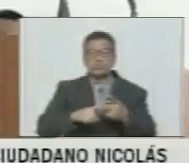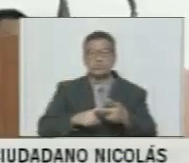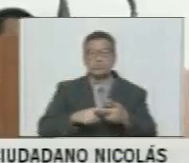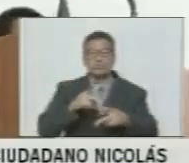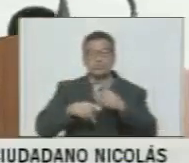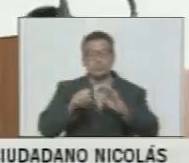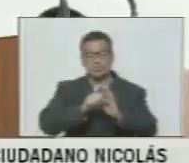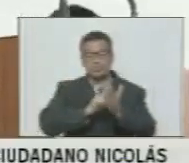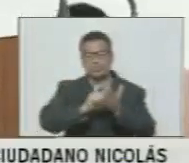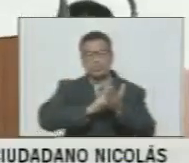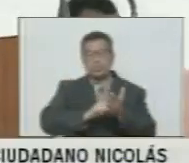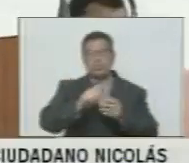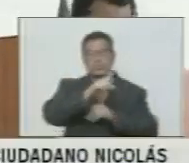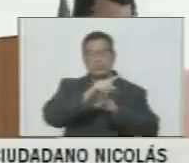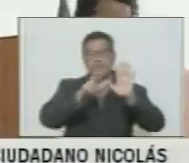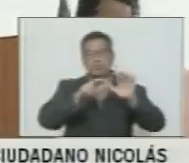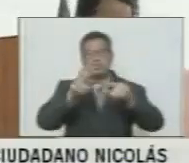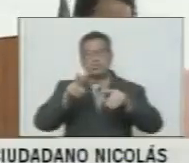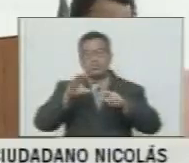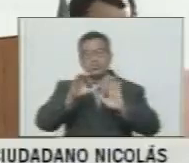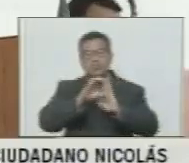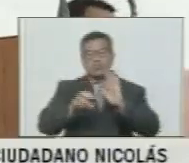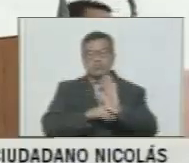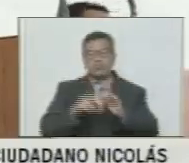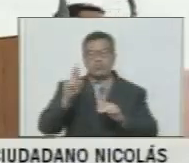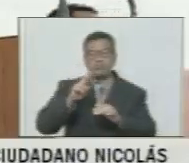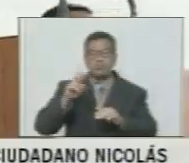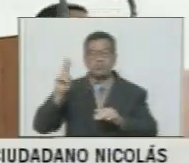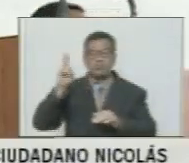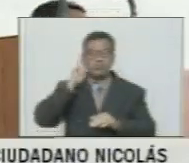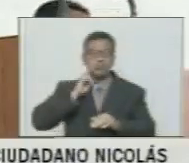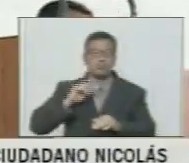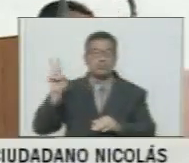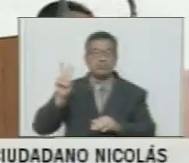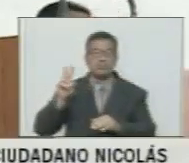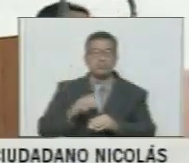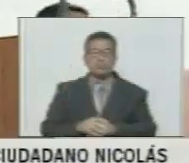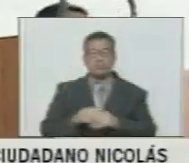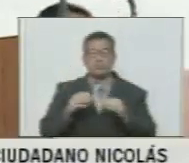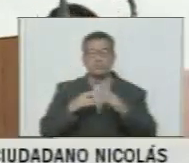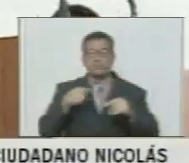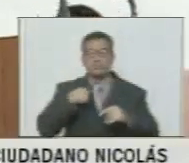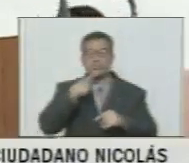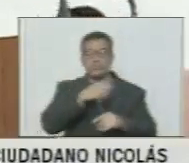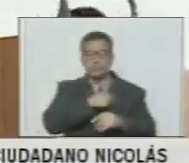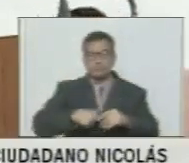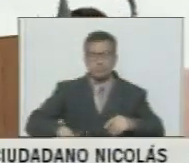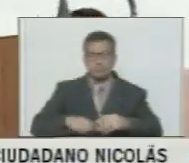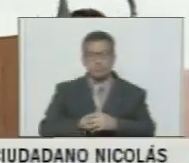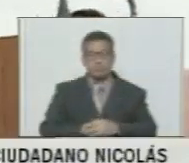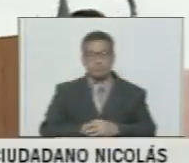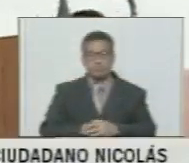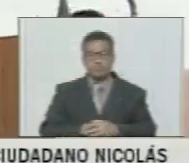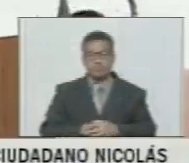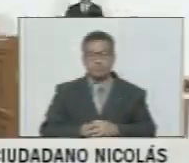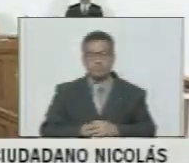Popular, conforme al artículo 187 de la Constitución de la República Bolivariana de Venezuela. Es todo, ciudadano presidente.